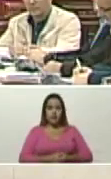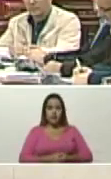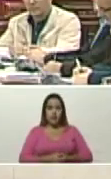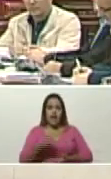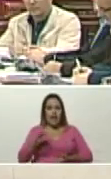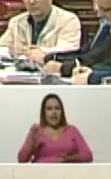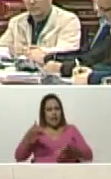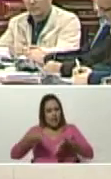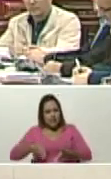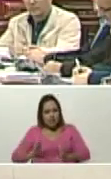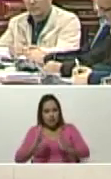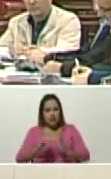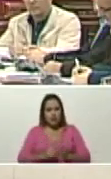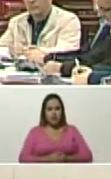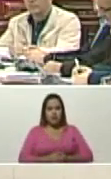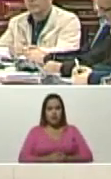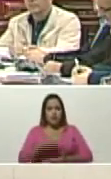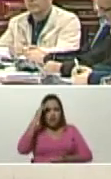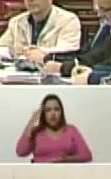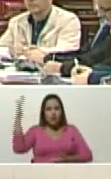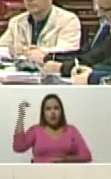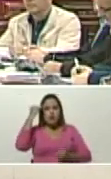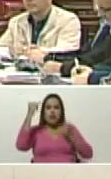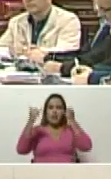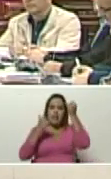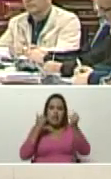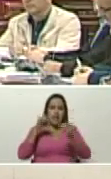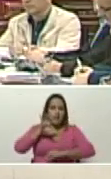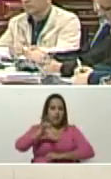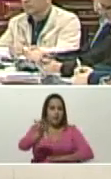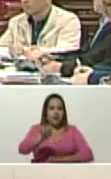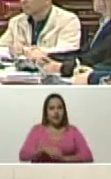Renacimiento de la utopía, de los ideales, de la patria.